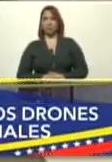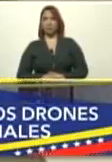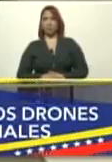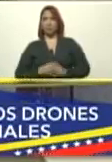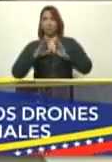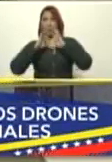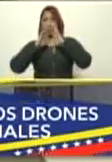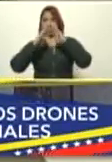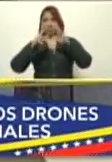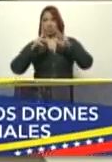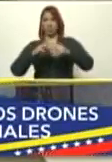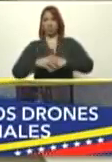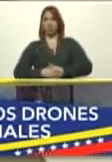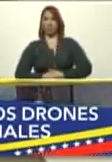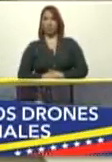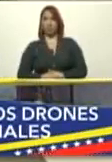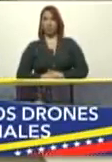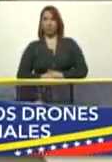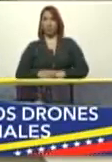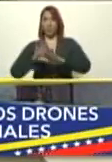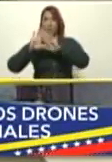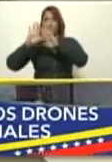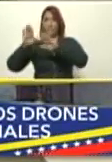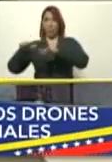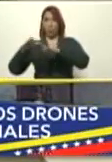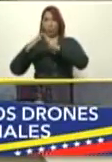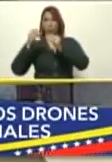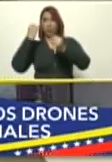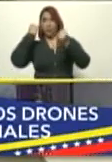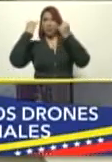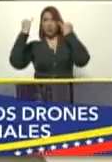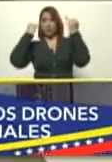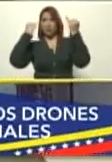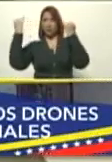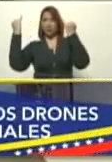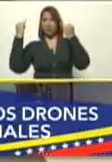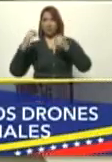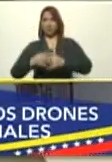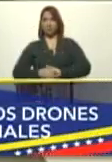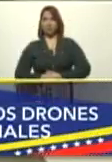manifestamos el apoyo a todas las iniciativas